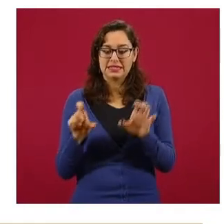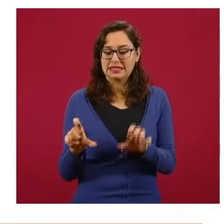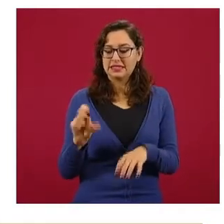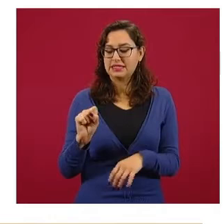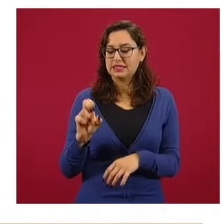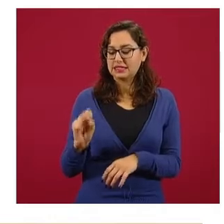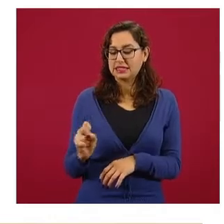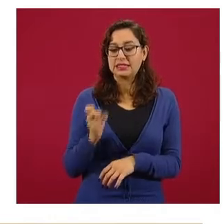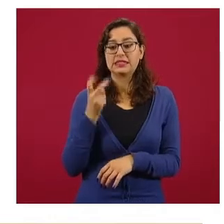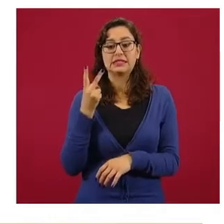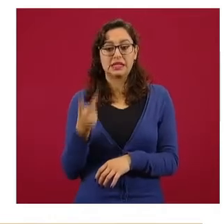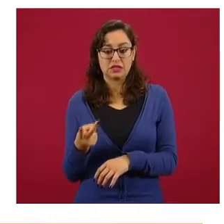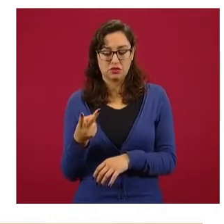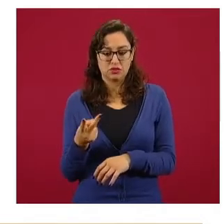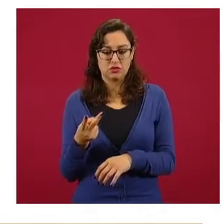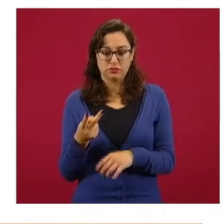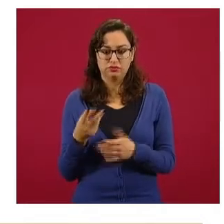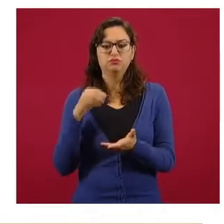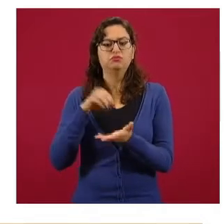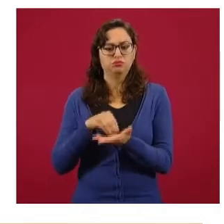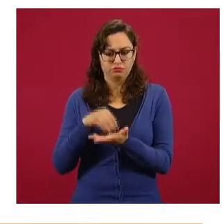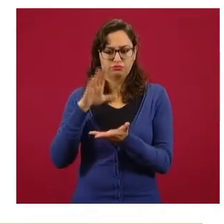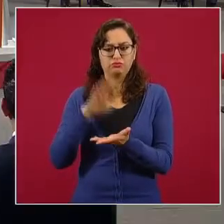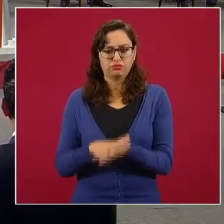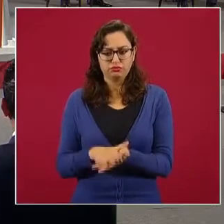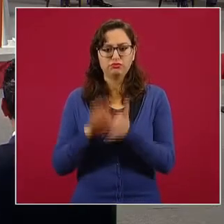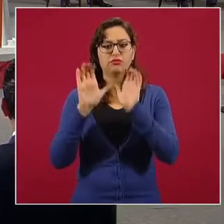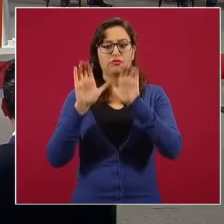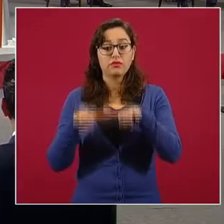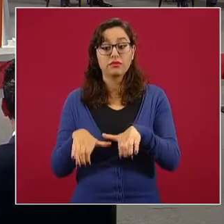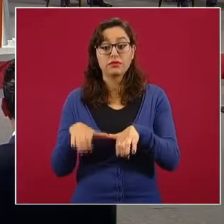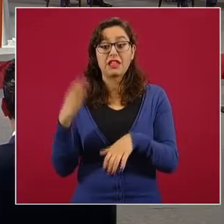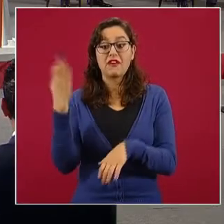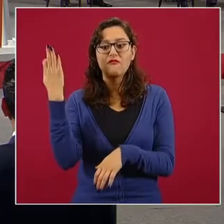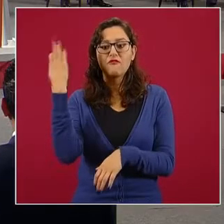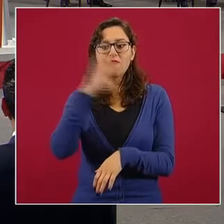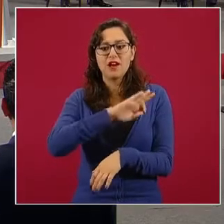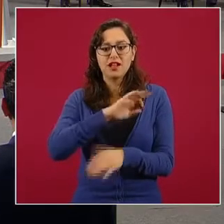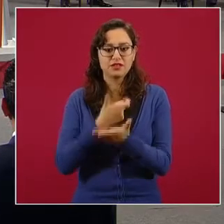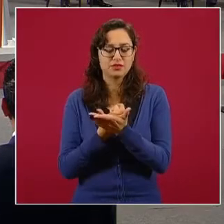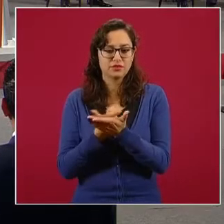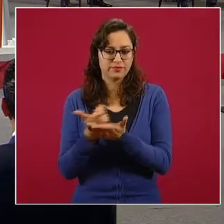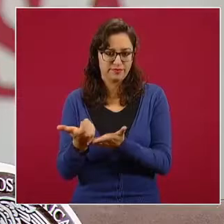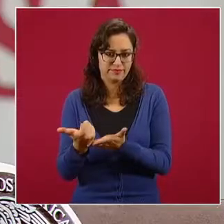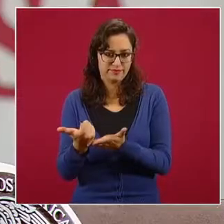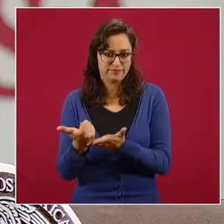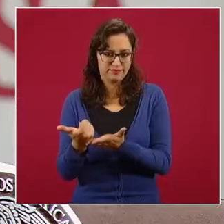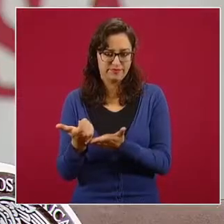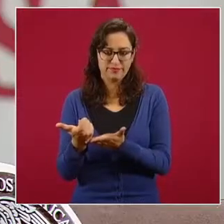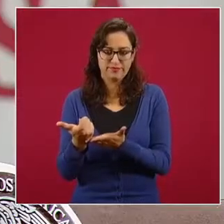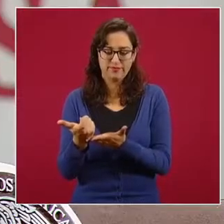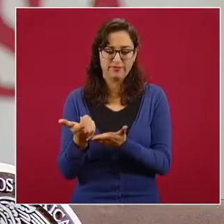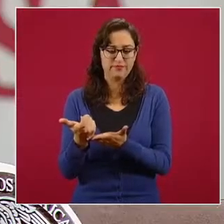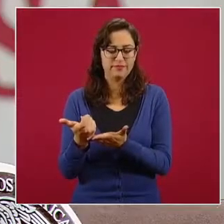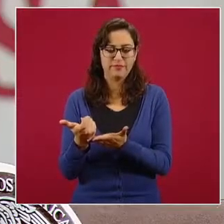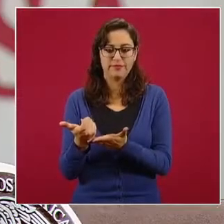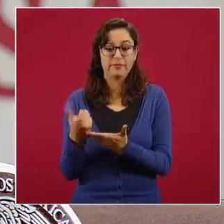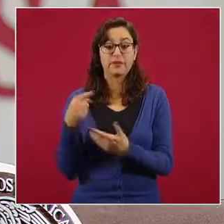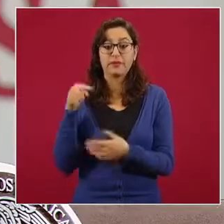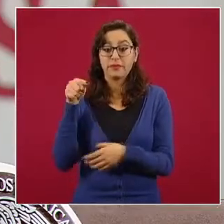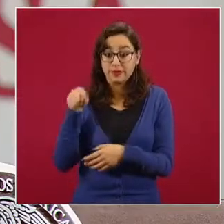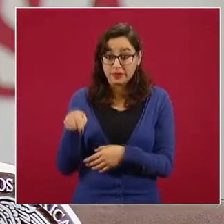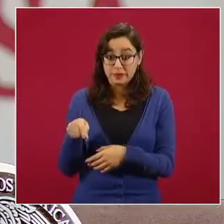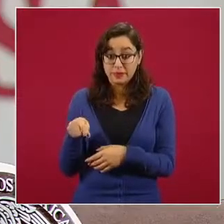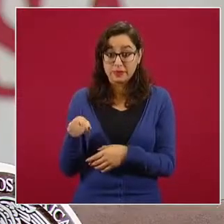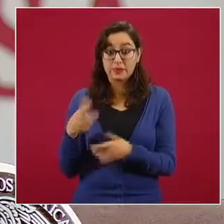762 trabajadores estaban registrados con falsos salarios mínimos. Ninguno de los